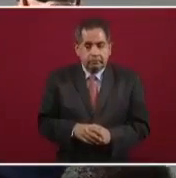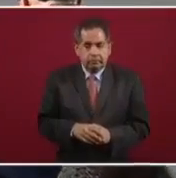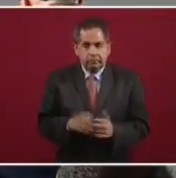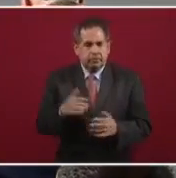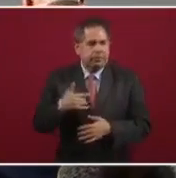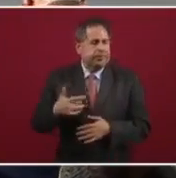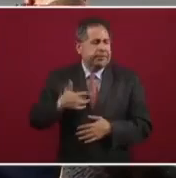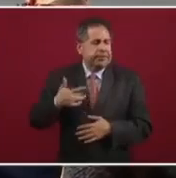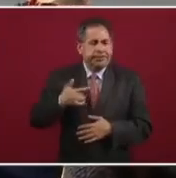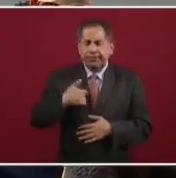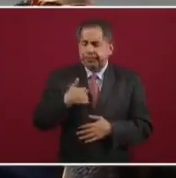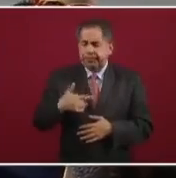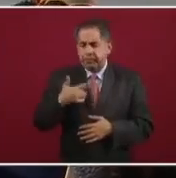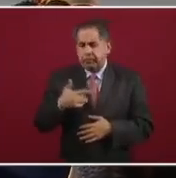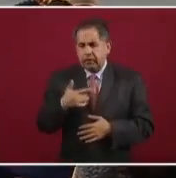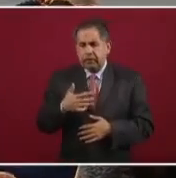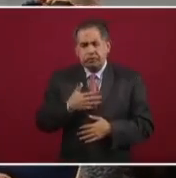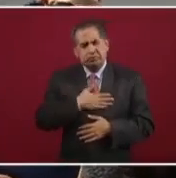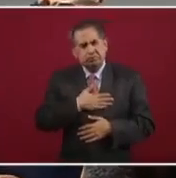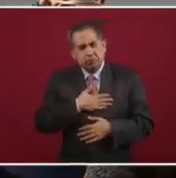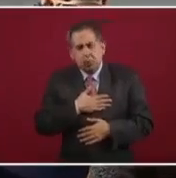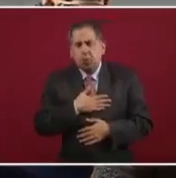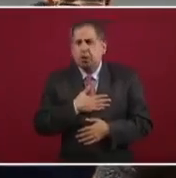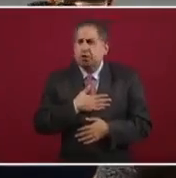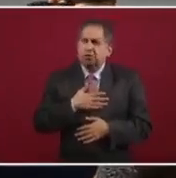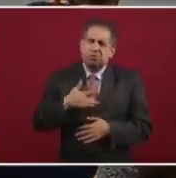me siento hasta bien